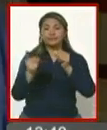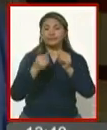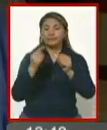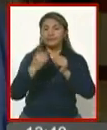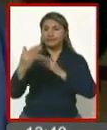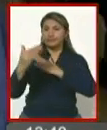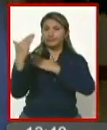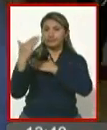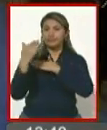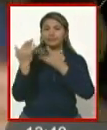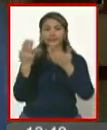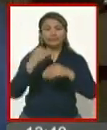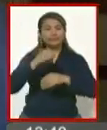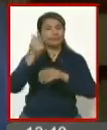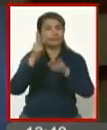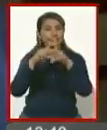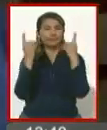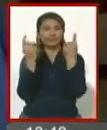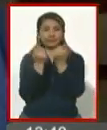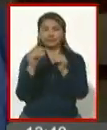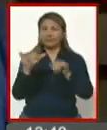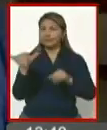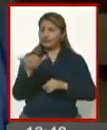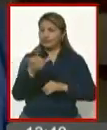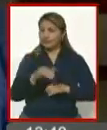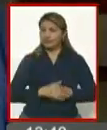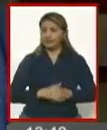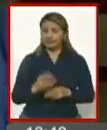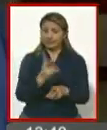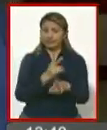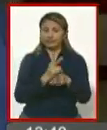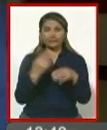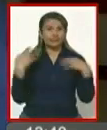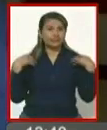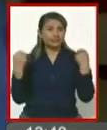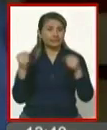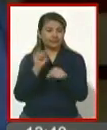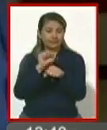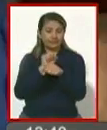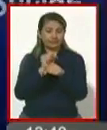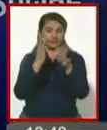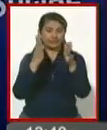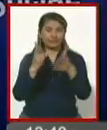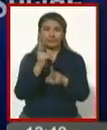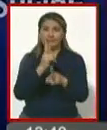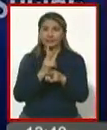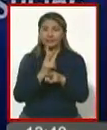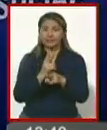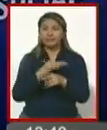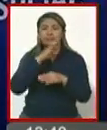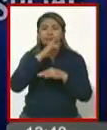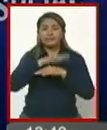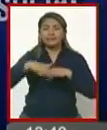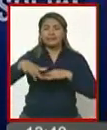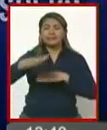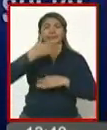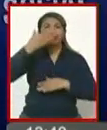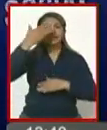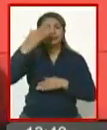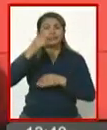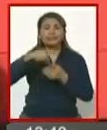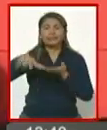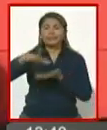Santa Cruz, esperemos que los otros departamentos hagan lo mismo, de que cuidemos la salud del trabajador. Cuidemos los contaminantes,